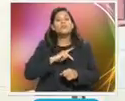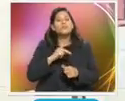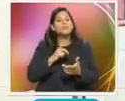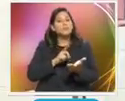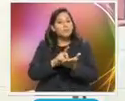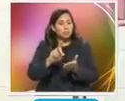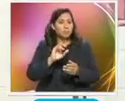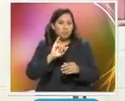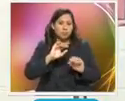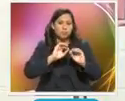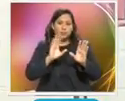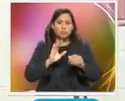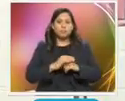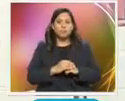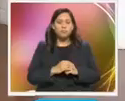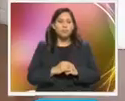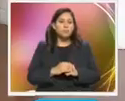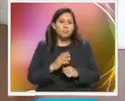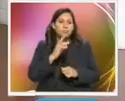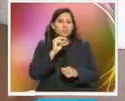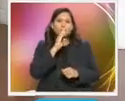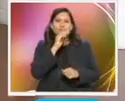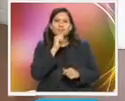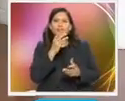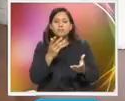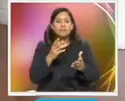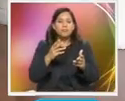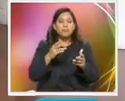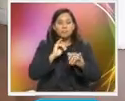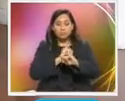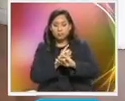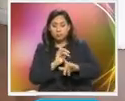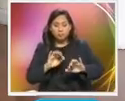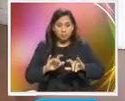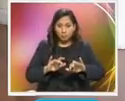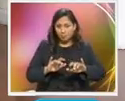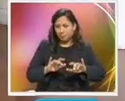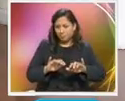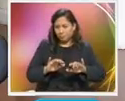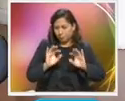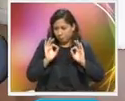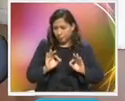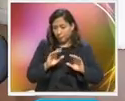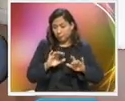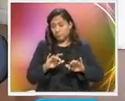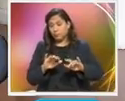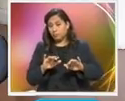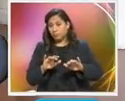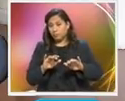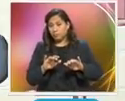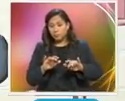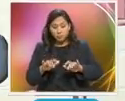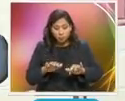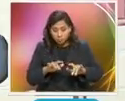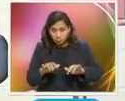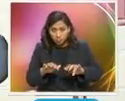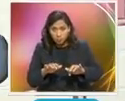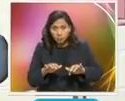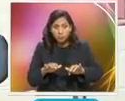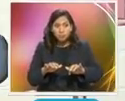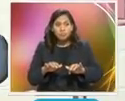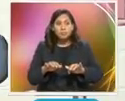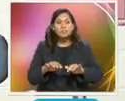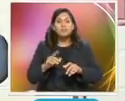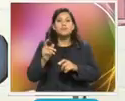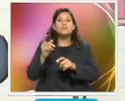derechos, ¿no? Totalmente. O sea, no podemos navegar, ahora sí que navegar, valga la redundancia, navegar lo navegable con la